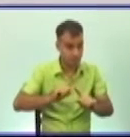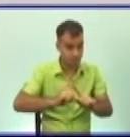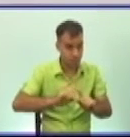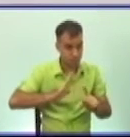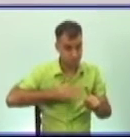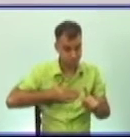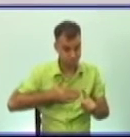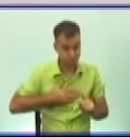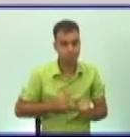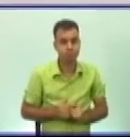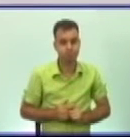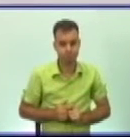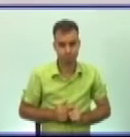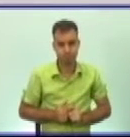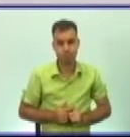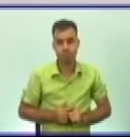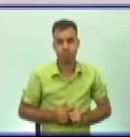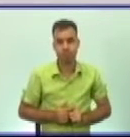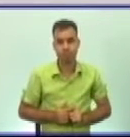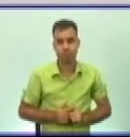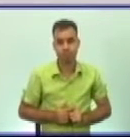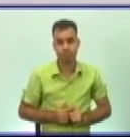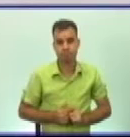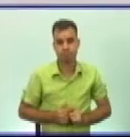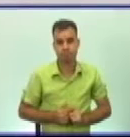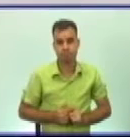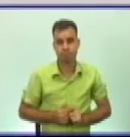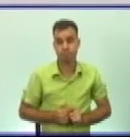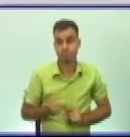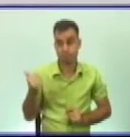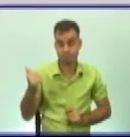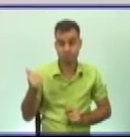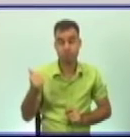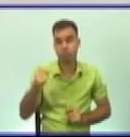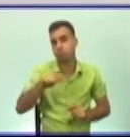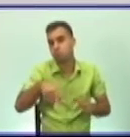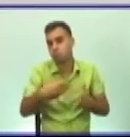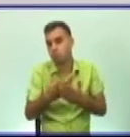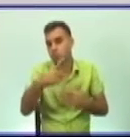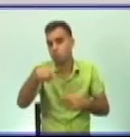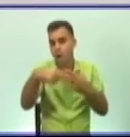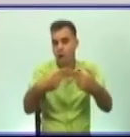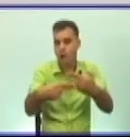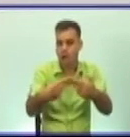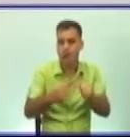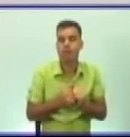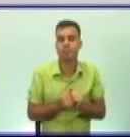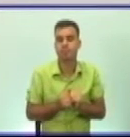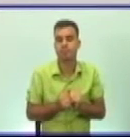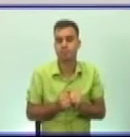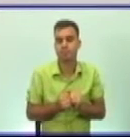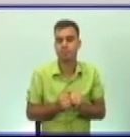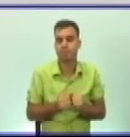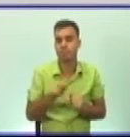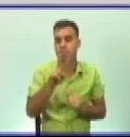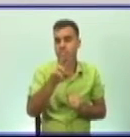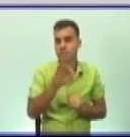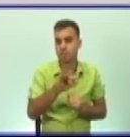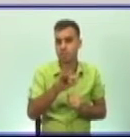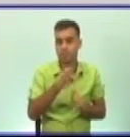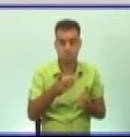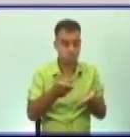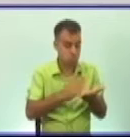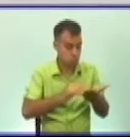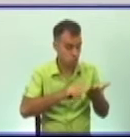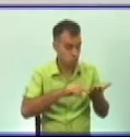Es decir, que en el libro de texto nosotros les proponemos que usted resuelva el ejercicio 28 de la página